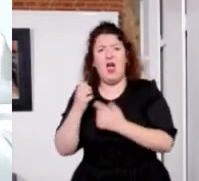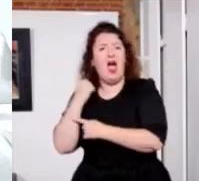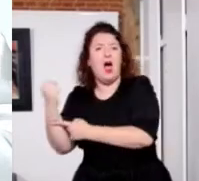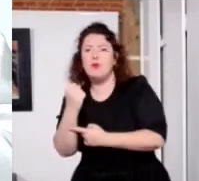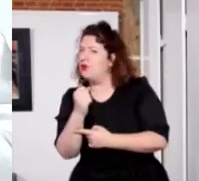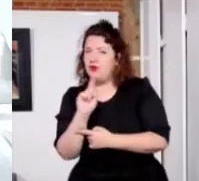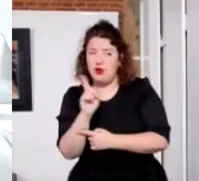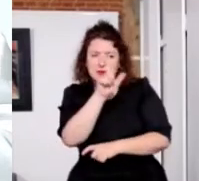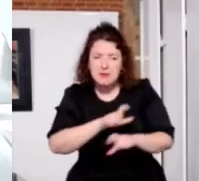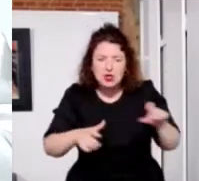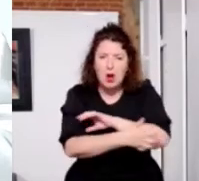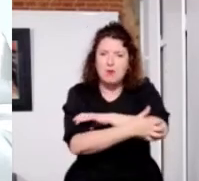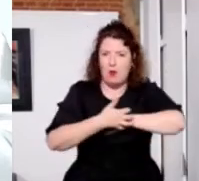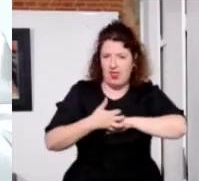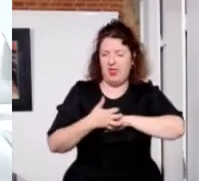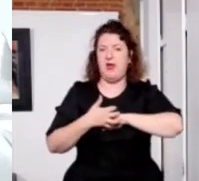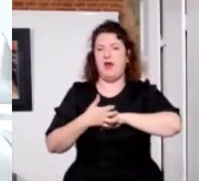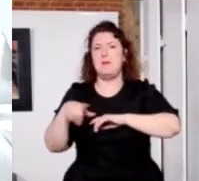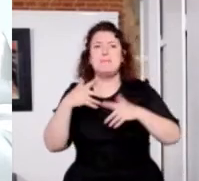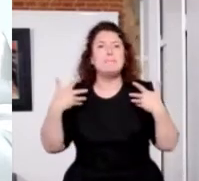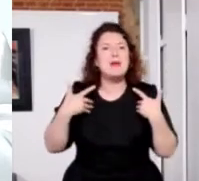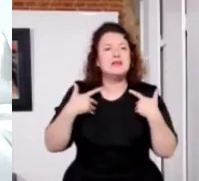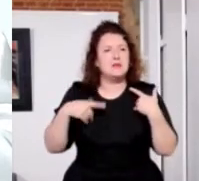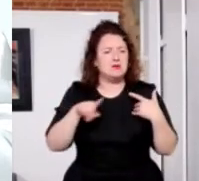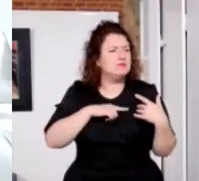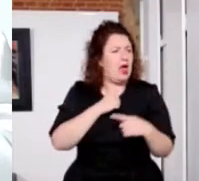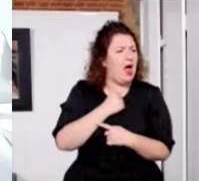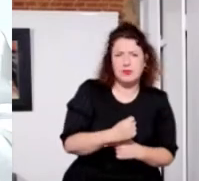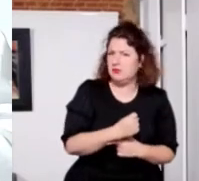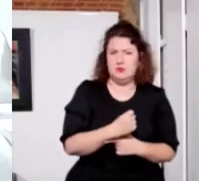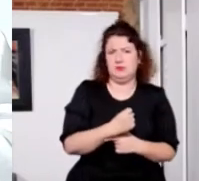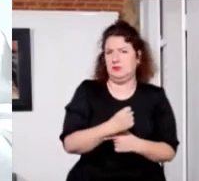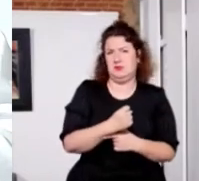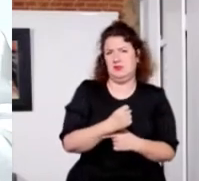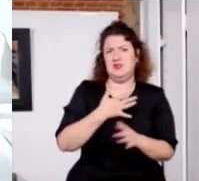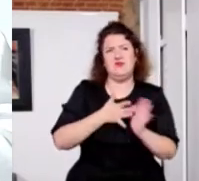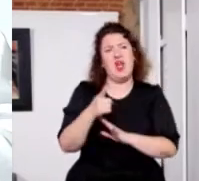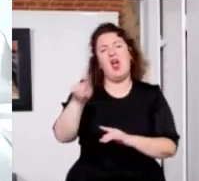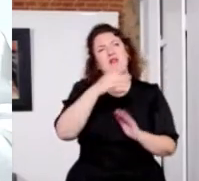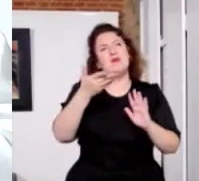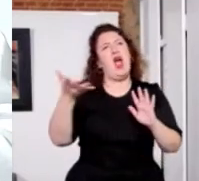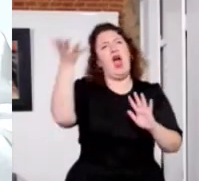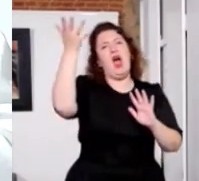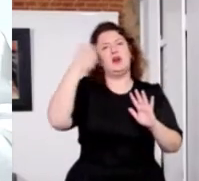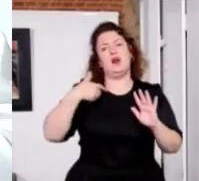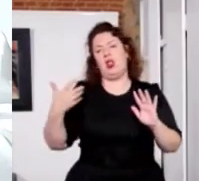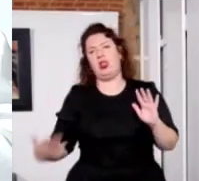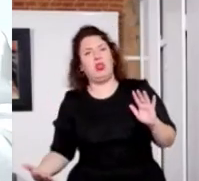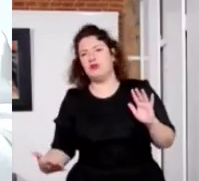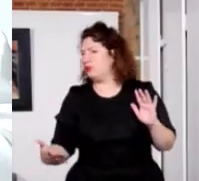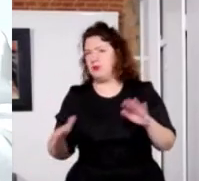personas empobrecidas, se alía con las víctimas para decir no hay dos dignidades, hay una sola dignidad.